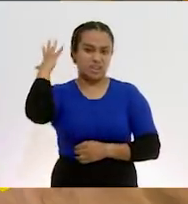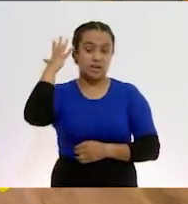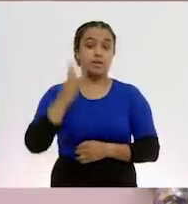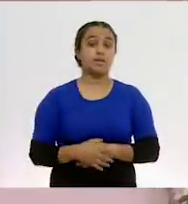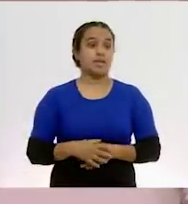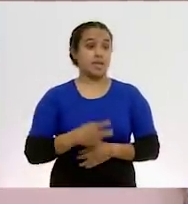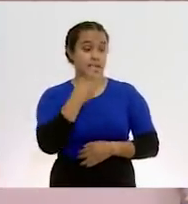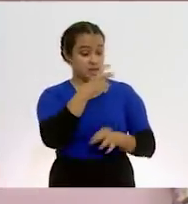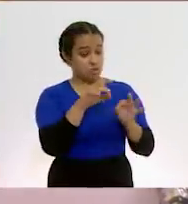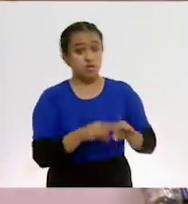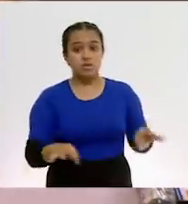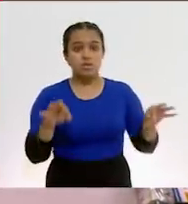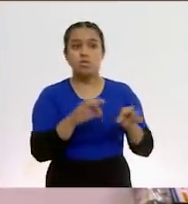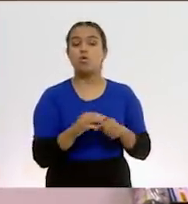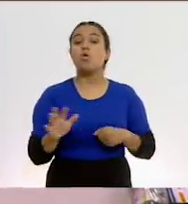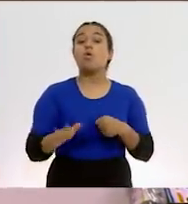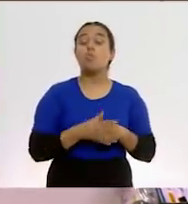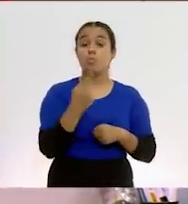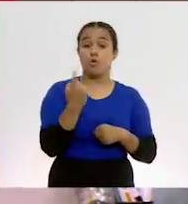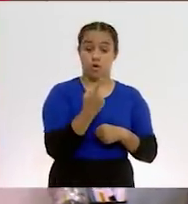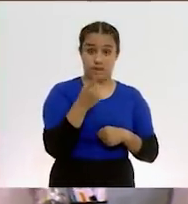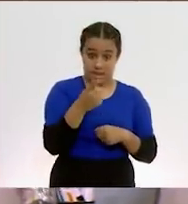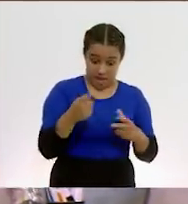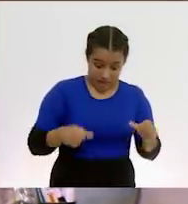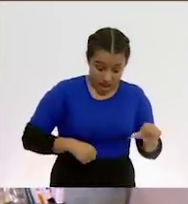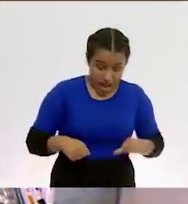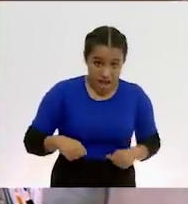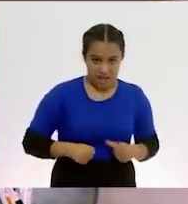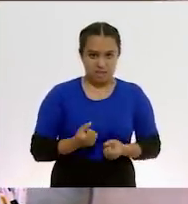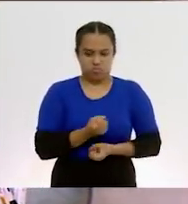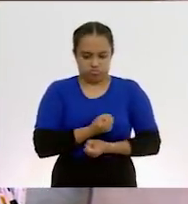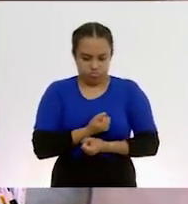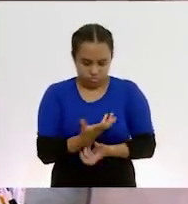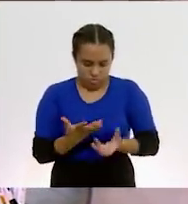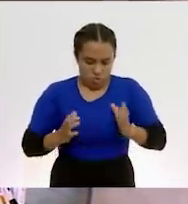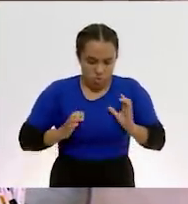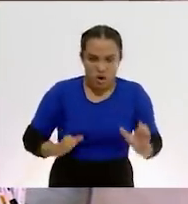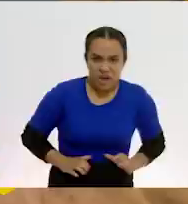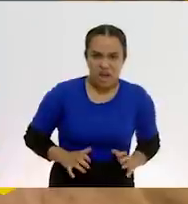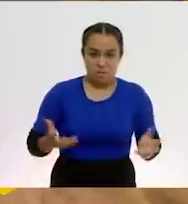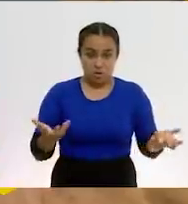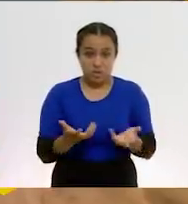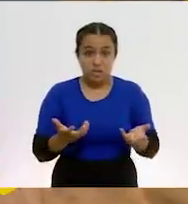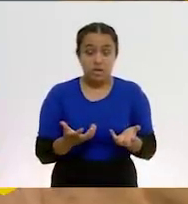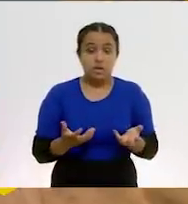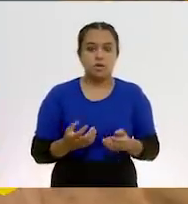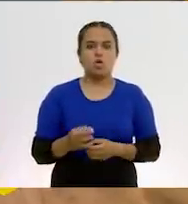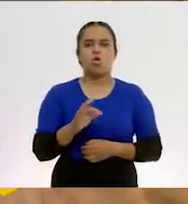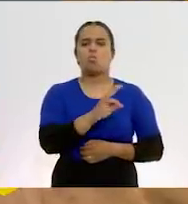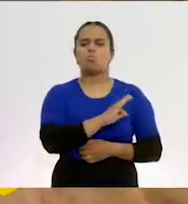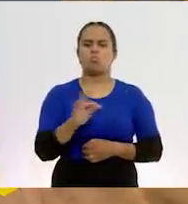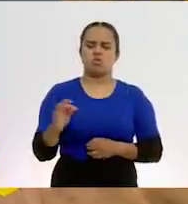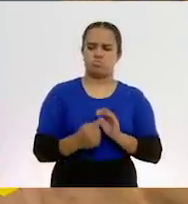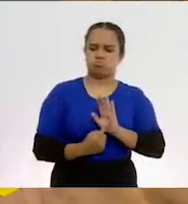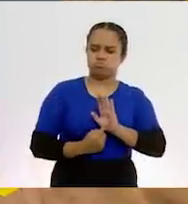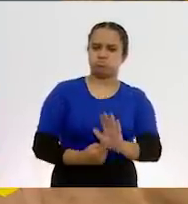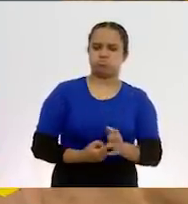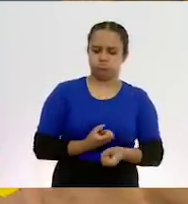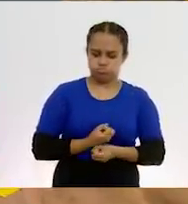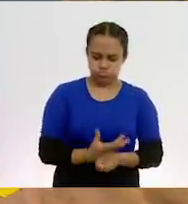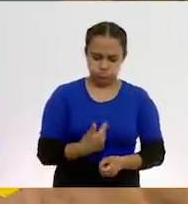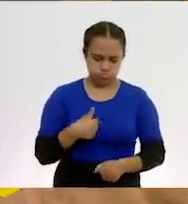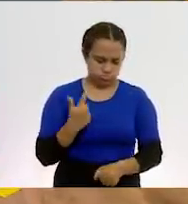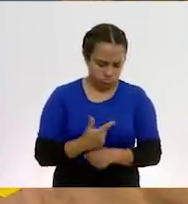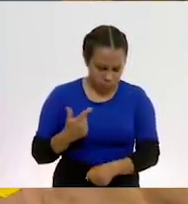bien importante, puesto que con esta actividad, que es de expresión corporal, nos permite expresarnos e